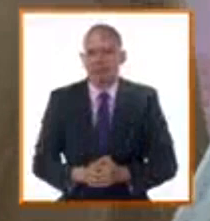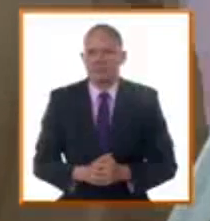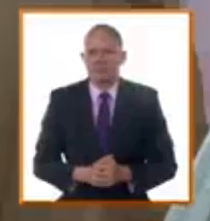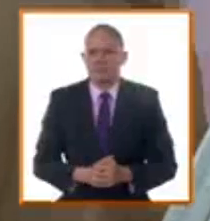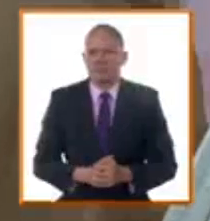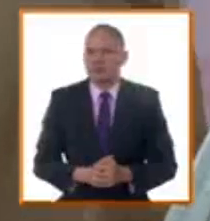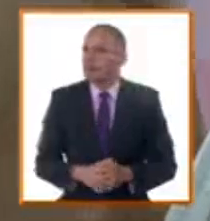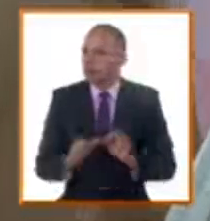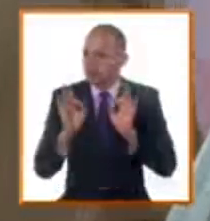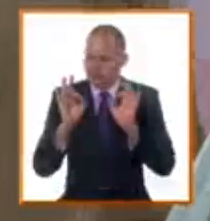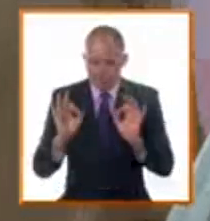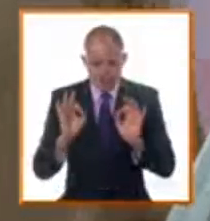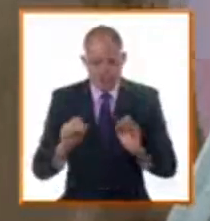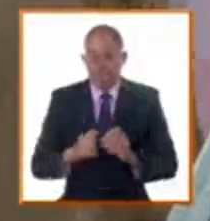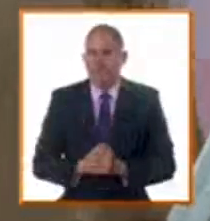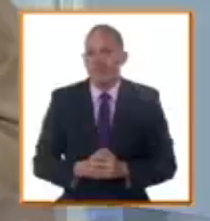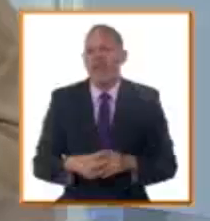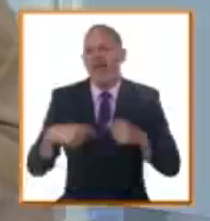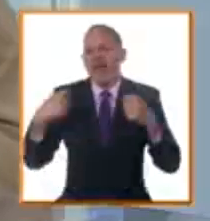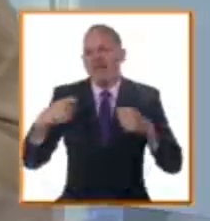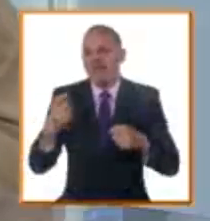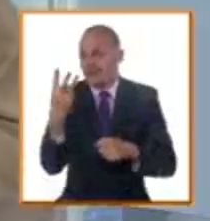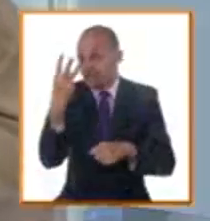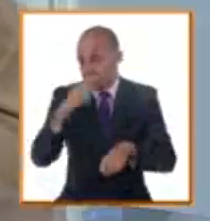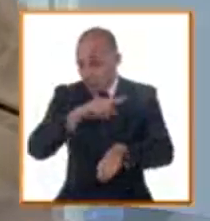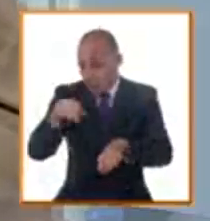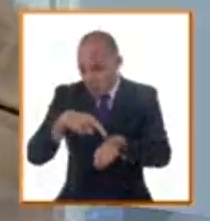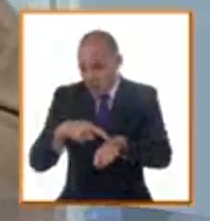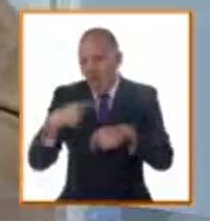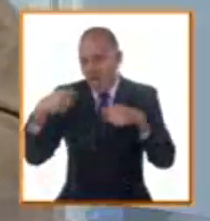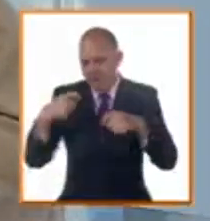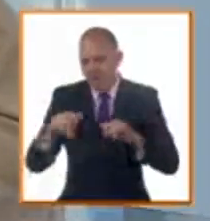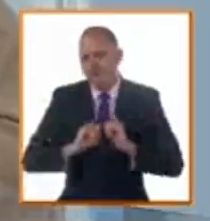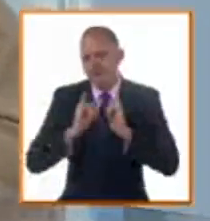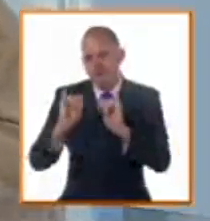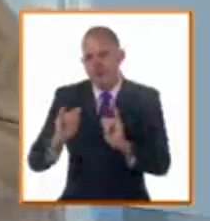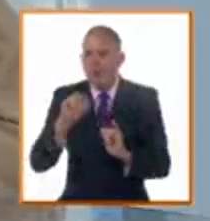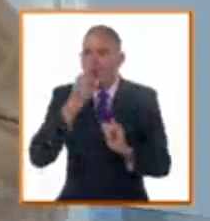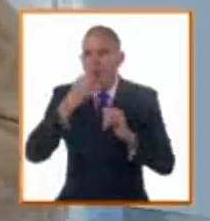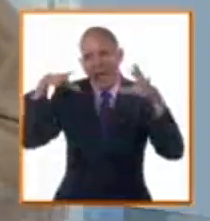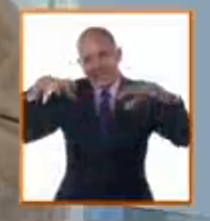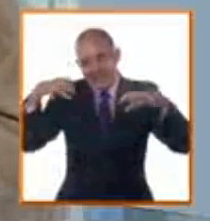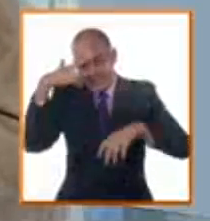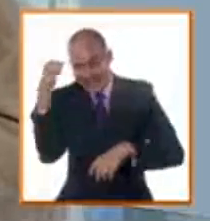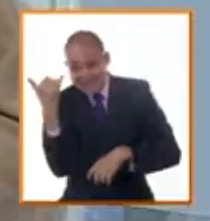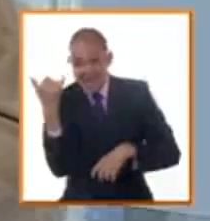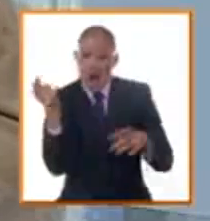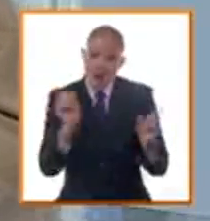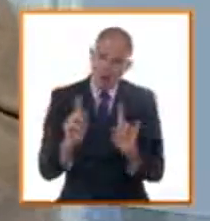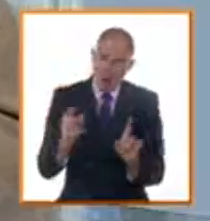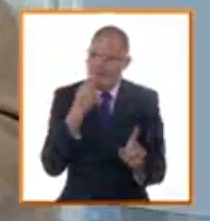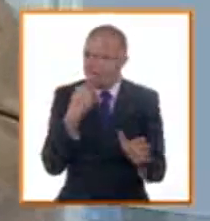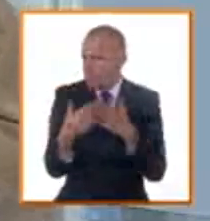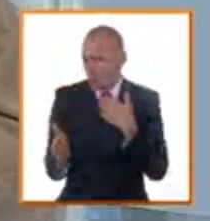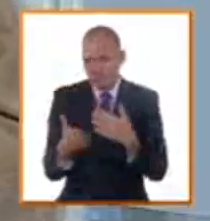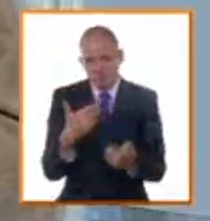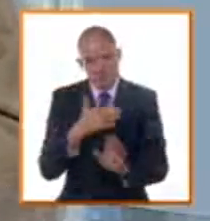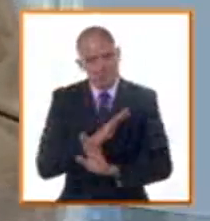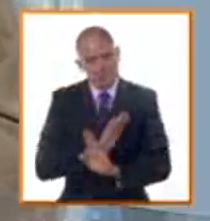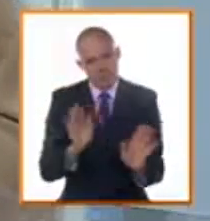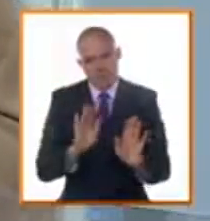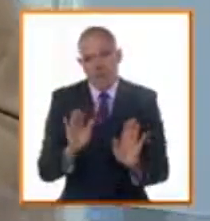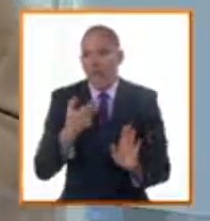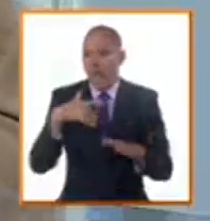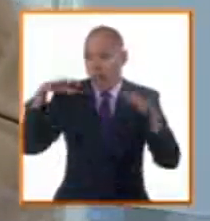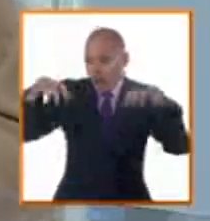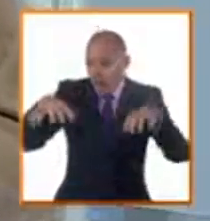hace cada tres horas se hace el reporte de la precipitación, esté o no esté lloviendo. Claro. Pero, o sea, si no precipita, bueno, reporta que